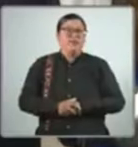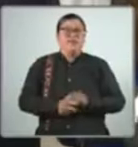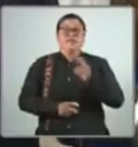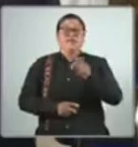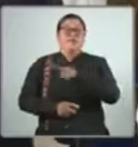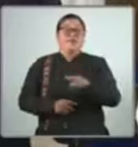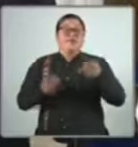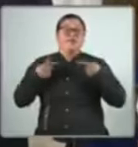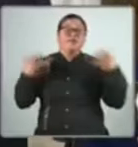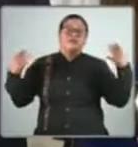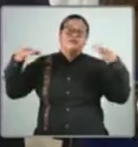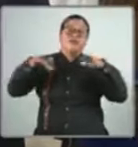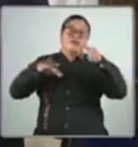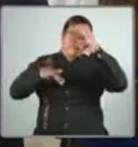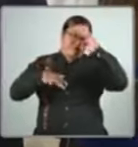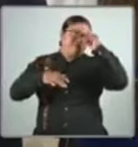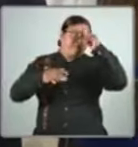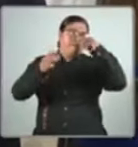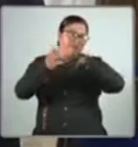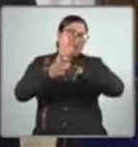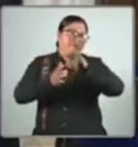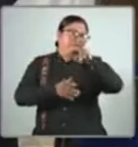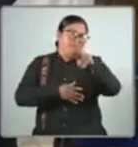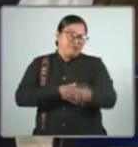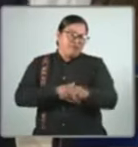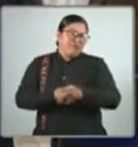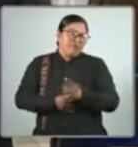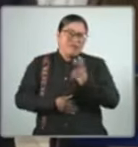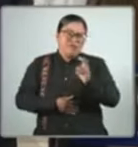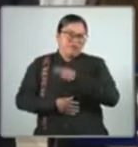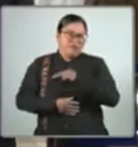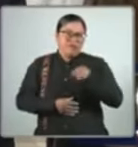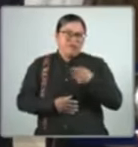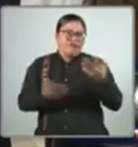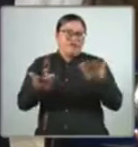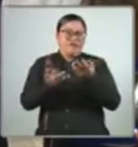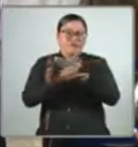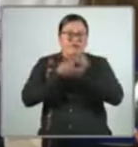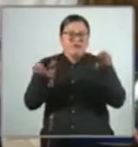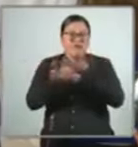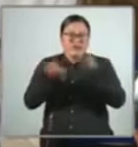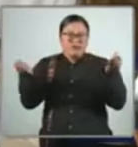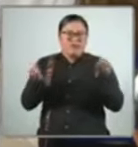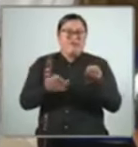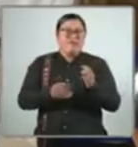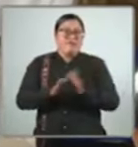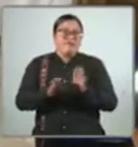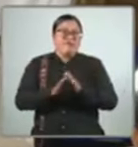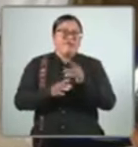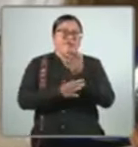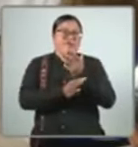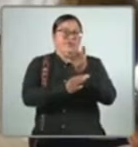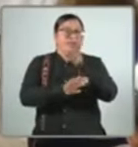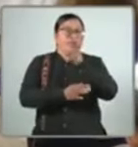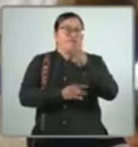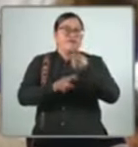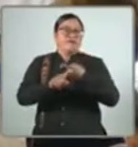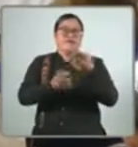la ciudadanía nos cree un poco más, ¿sí? Yo creo que hay que empezar a difundir y sobre todo que venga de las palabras de